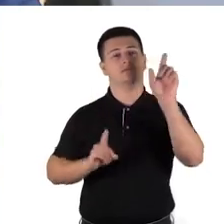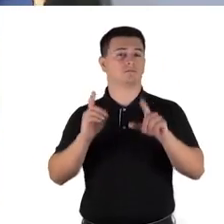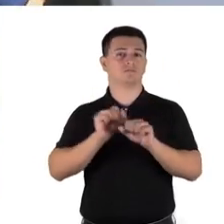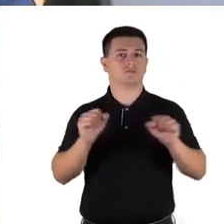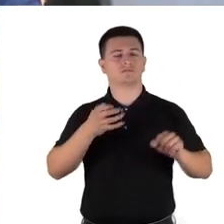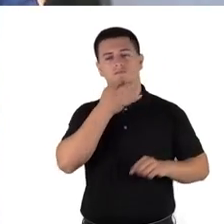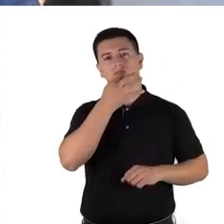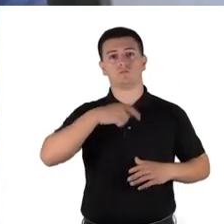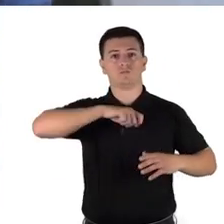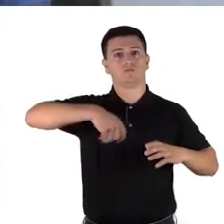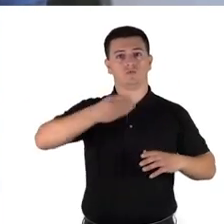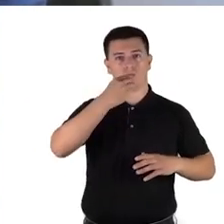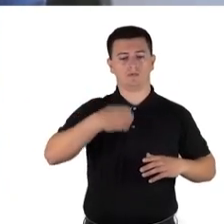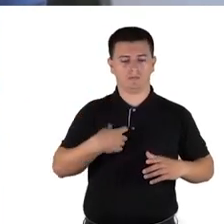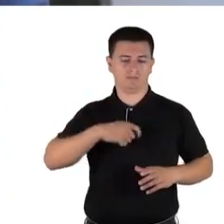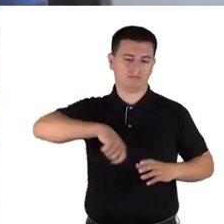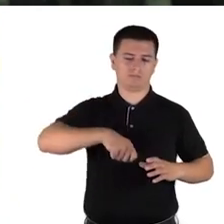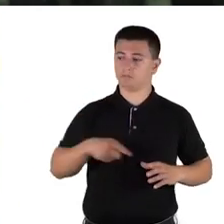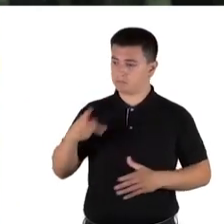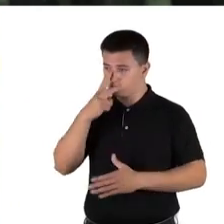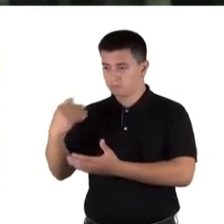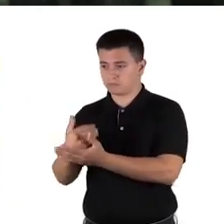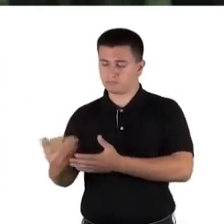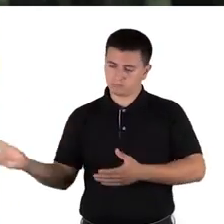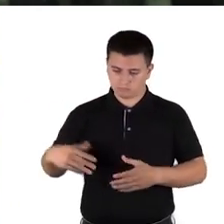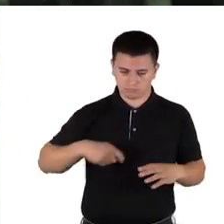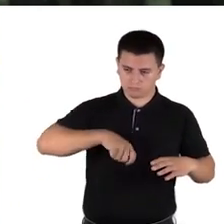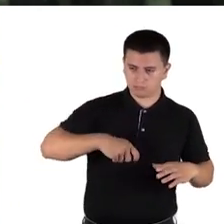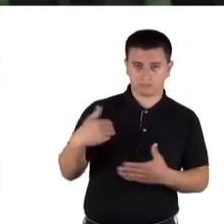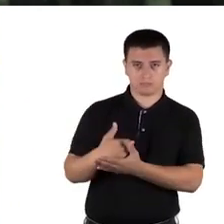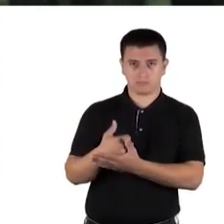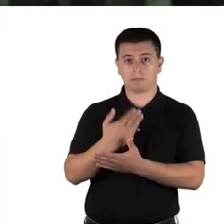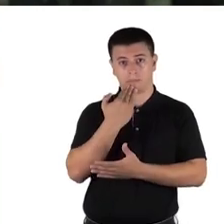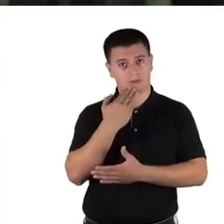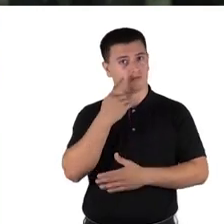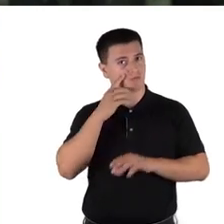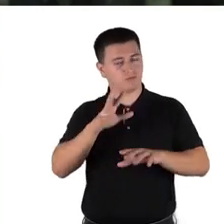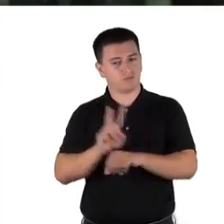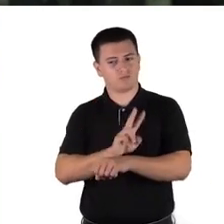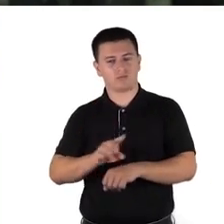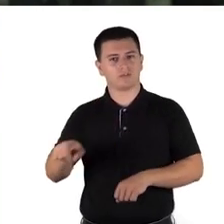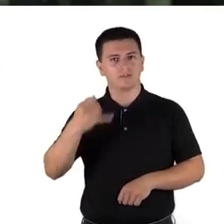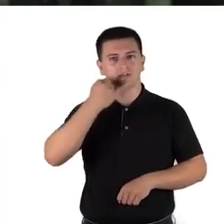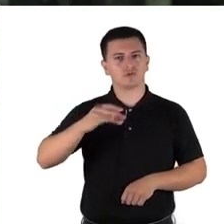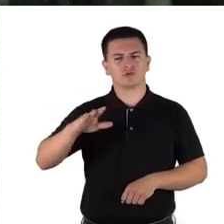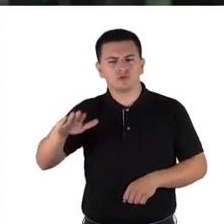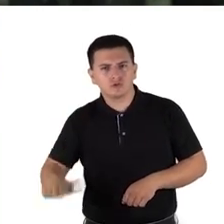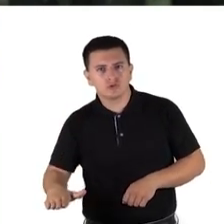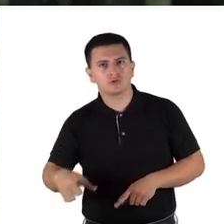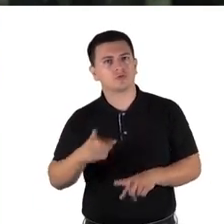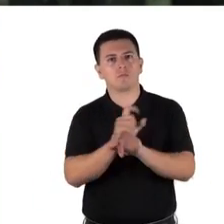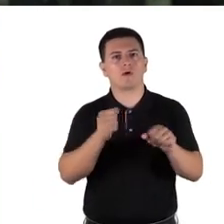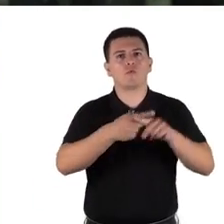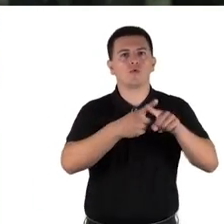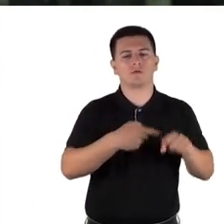también como ellos son parte de su propia comida. Claro, ¿no? O podemos empezar a preparar juntos los alimentos, la comida que estamos haciendo en casa. Obviamente, teniendo los